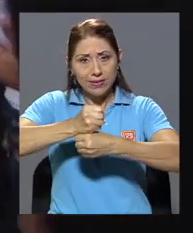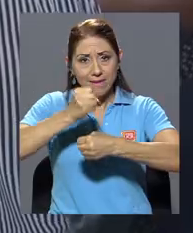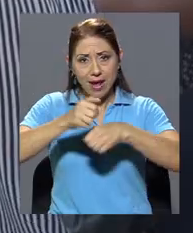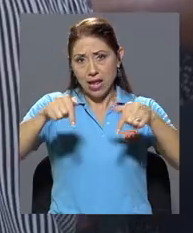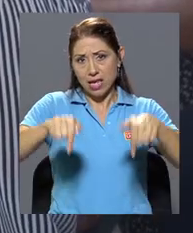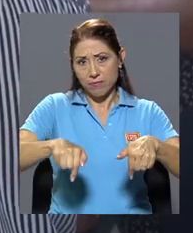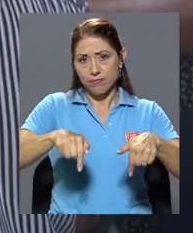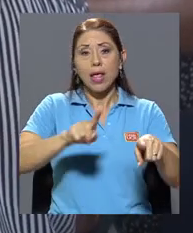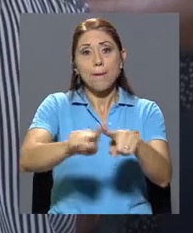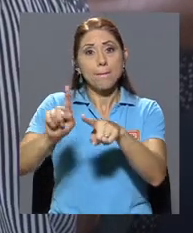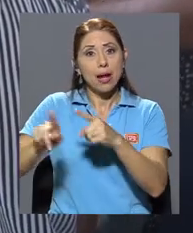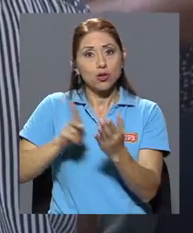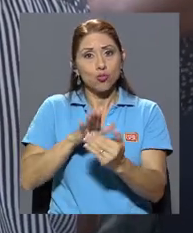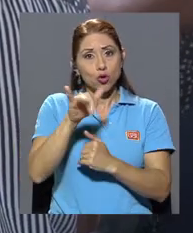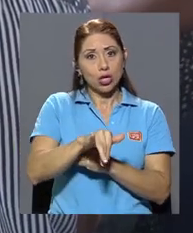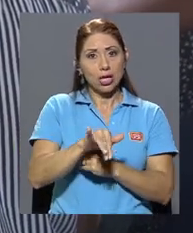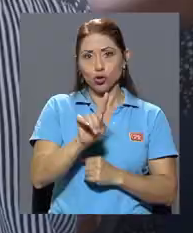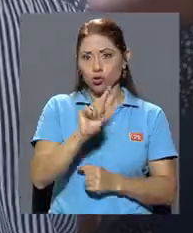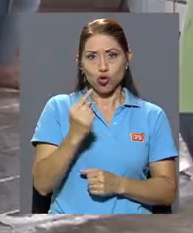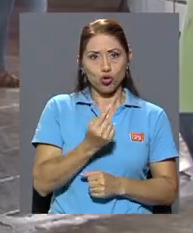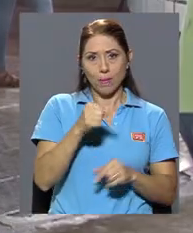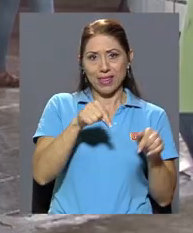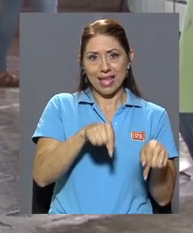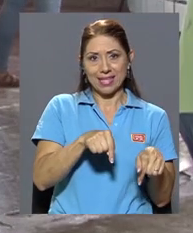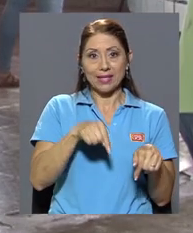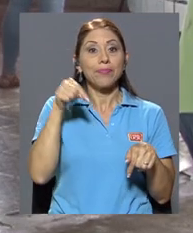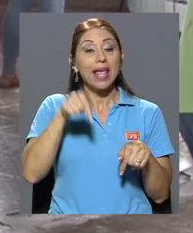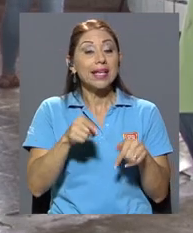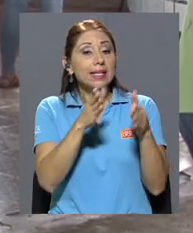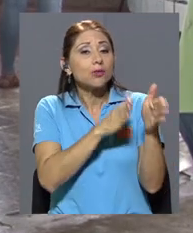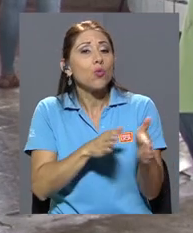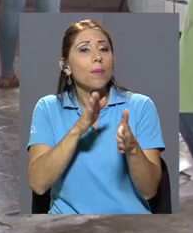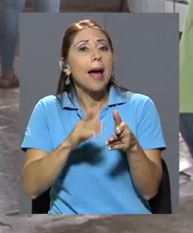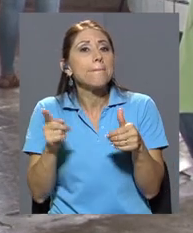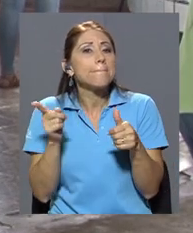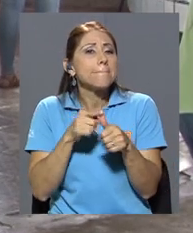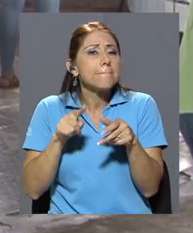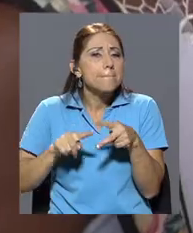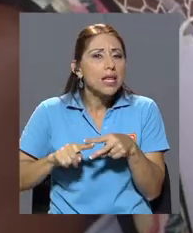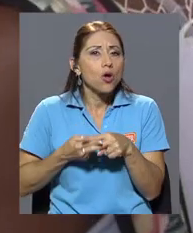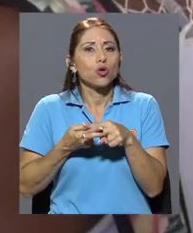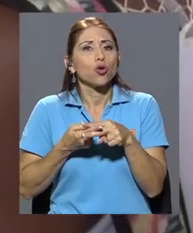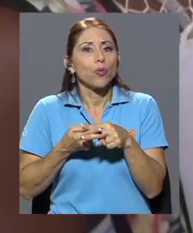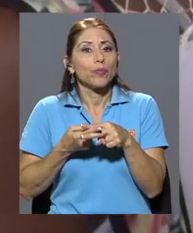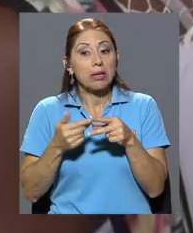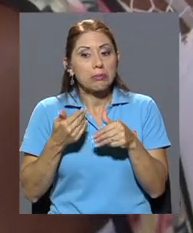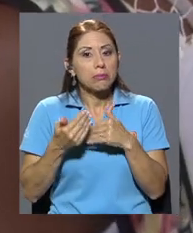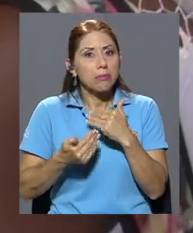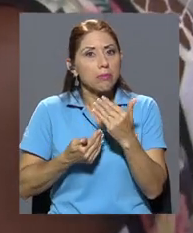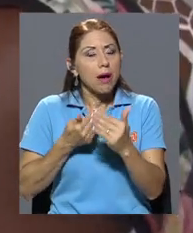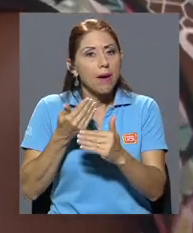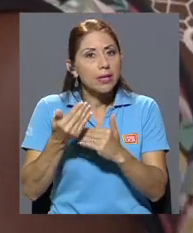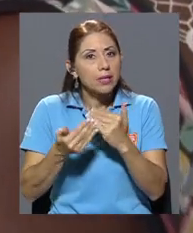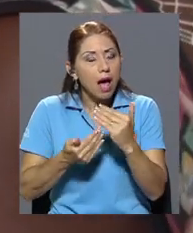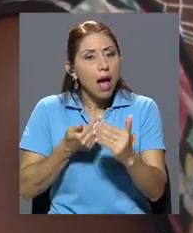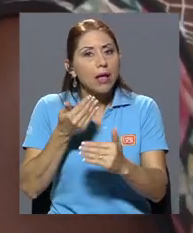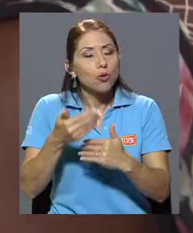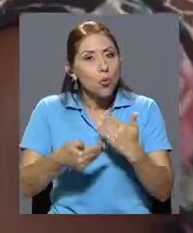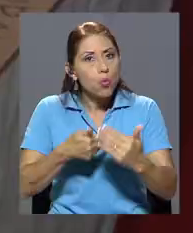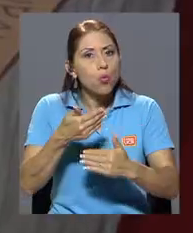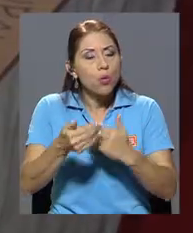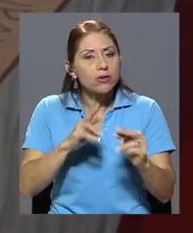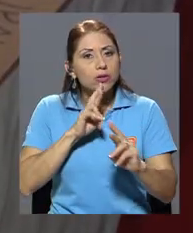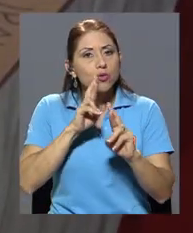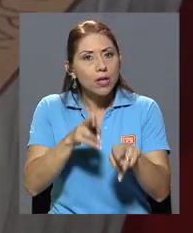hay varios proyectos aparte de este. Este es un plan piloto. La idea es que si, ¿verdad?, conforme esto va avanzando y ya va empezando a